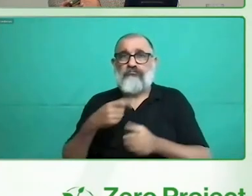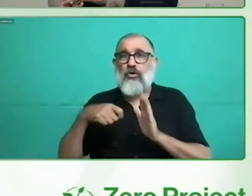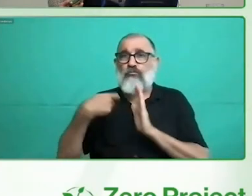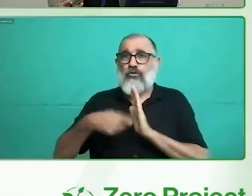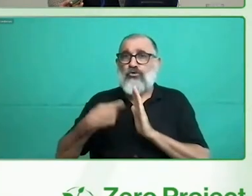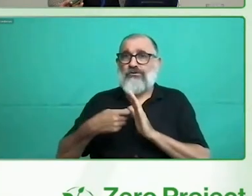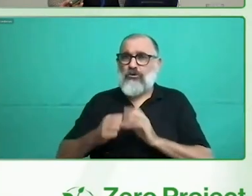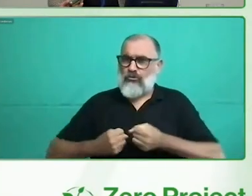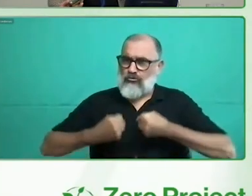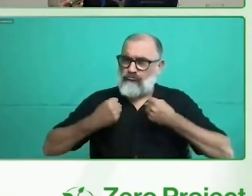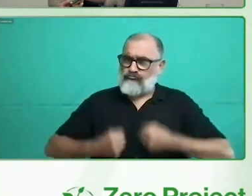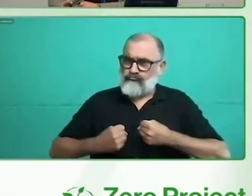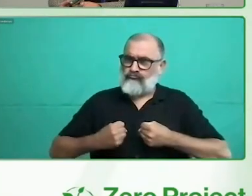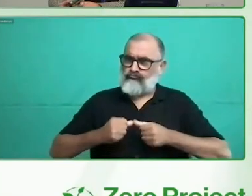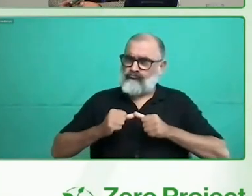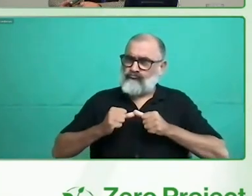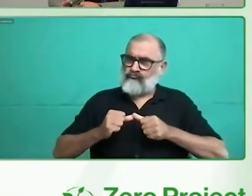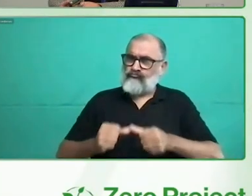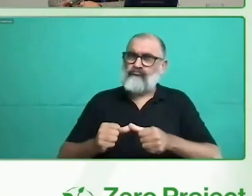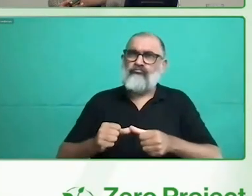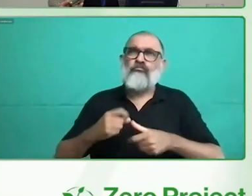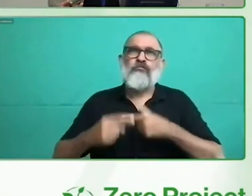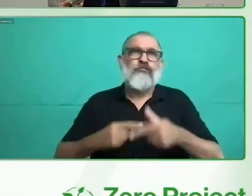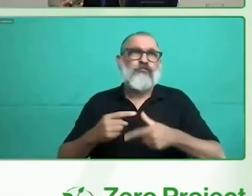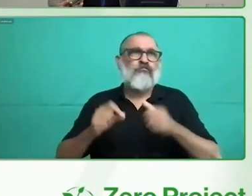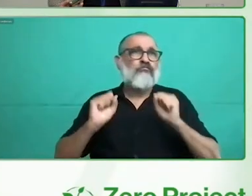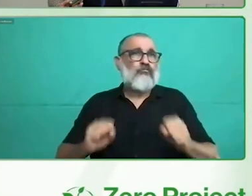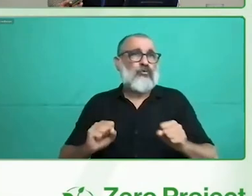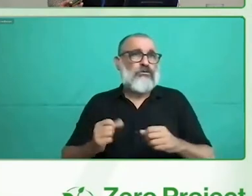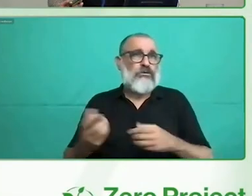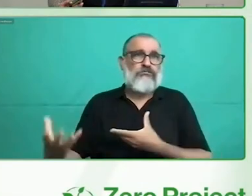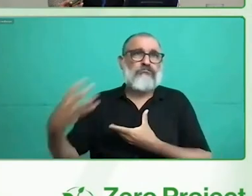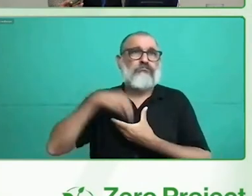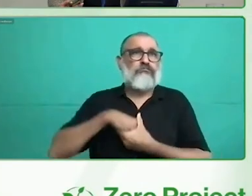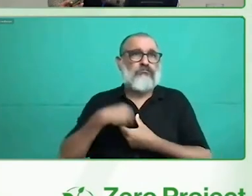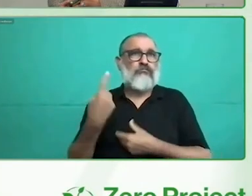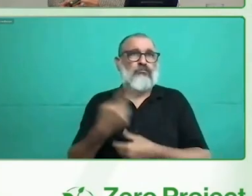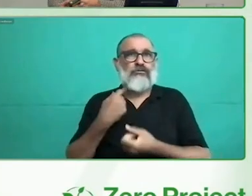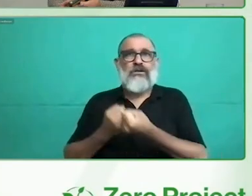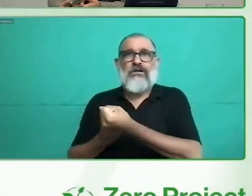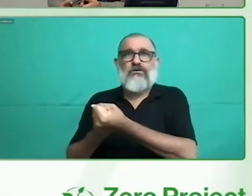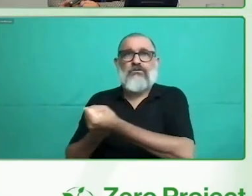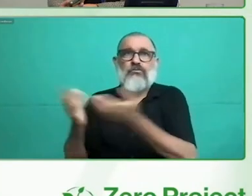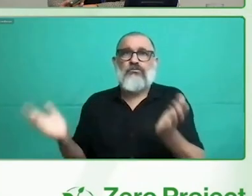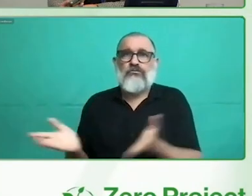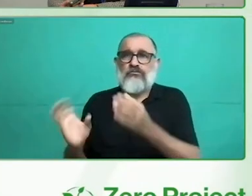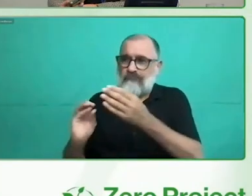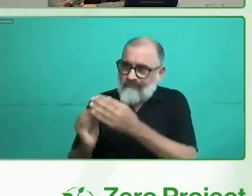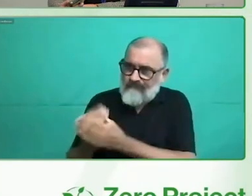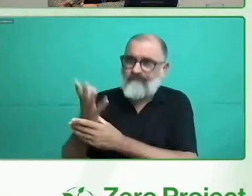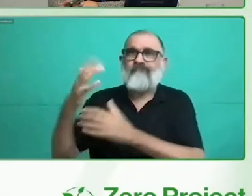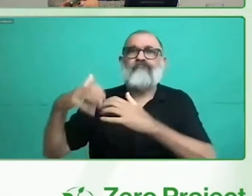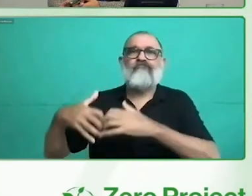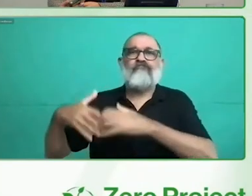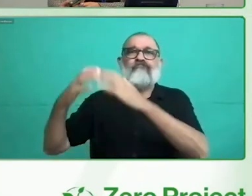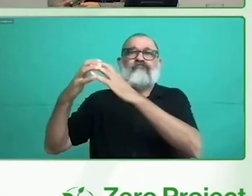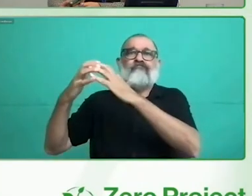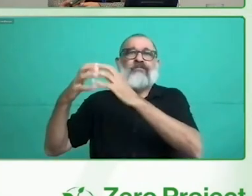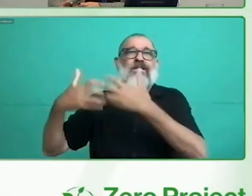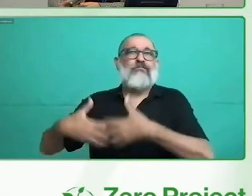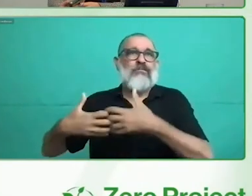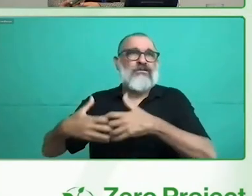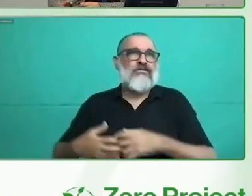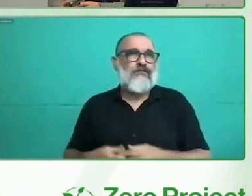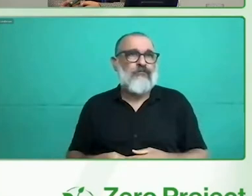además vamos más allá con otra serie de medidas. Entre ellas, pues llegamos a acuerdos